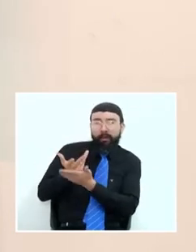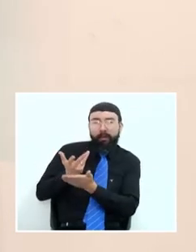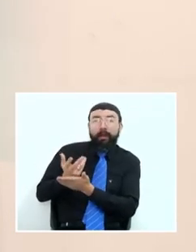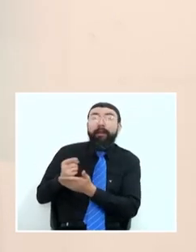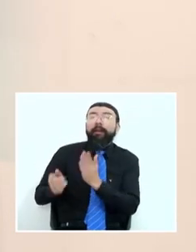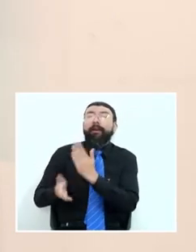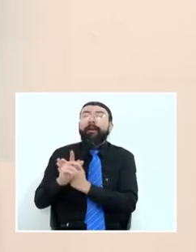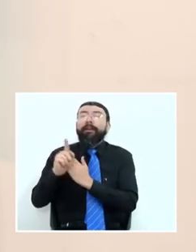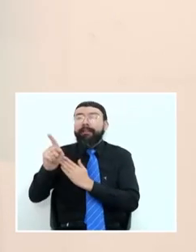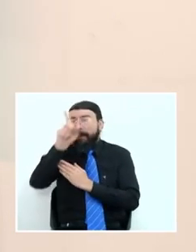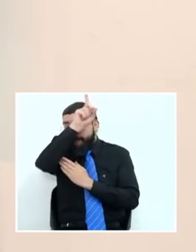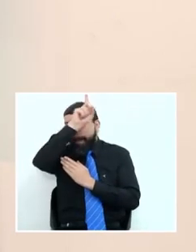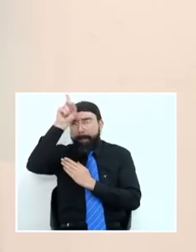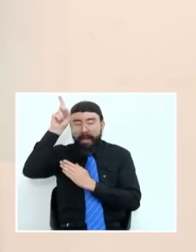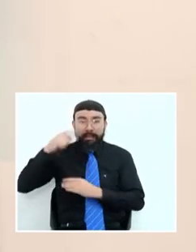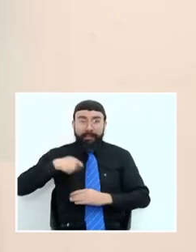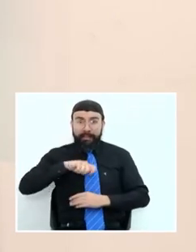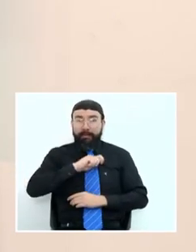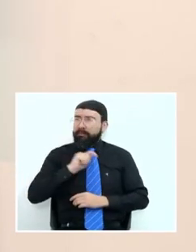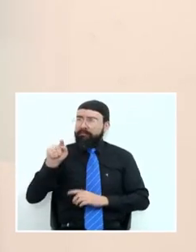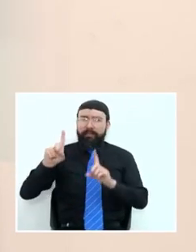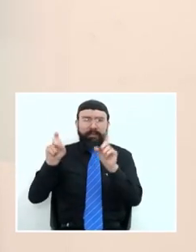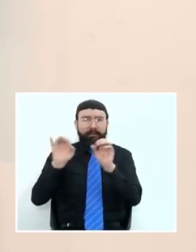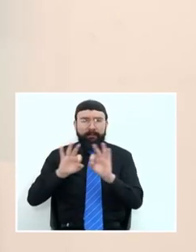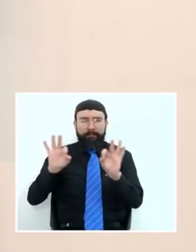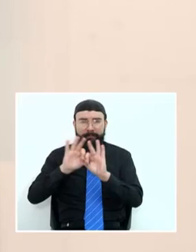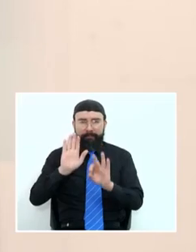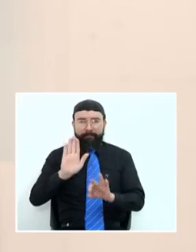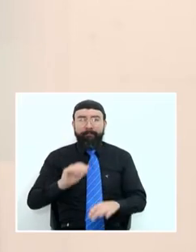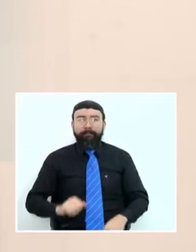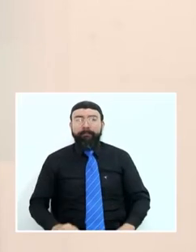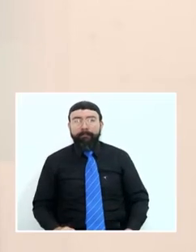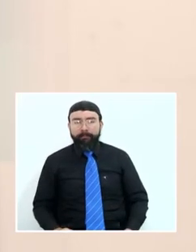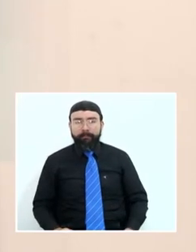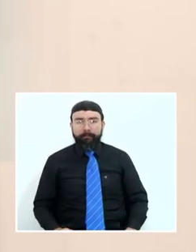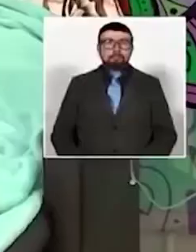Madrid, España, este tema tan interesante de frutoterapia.